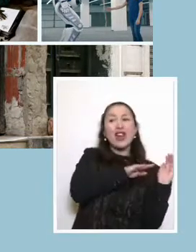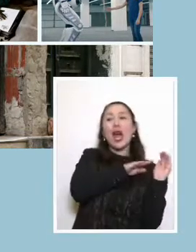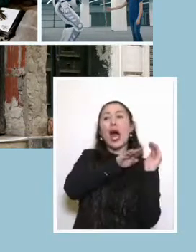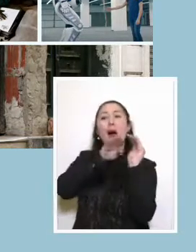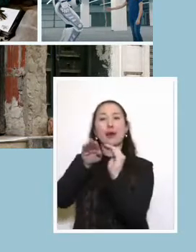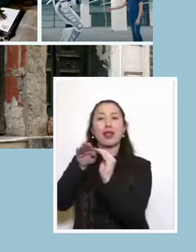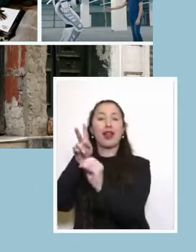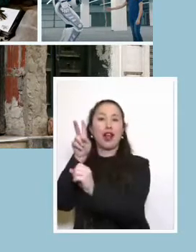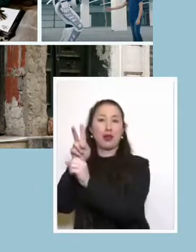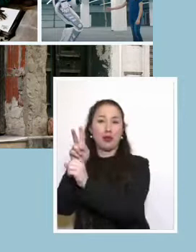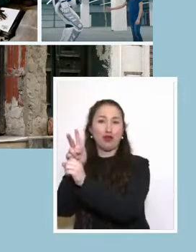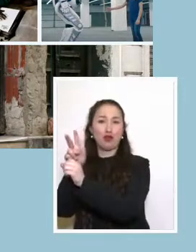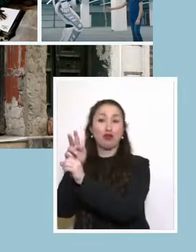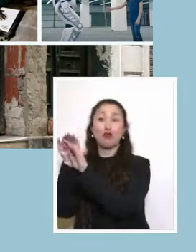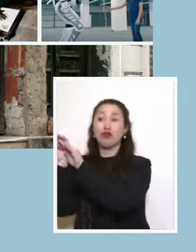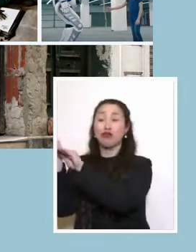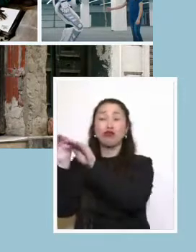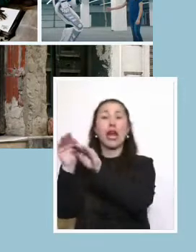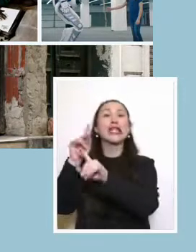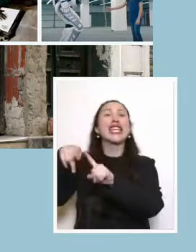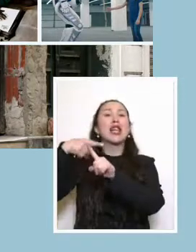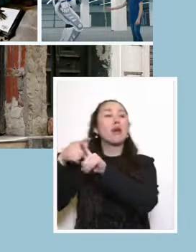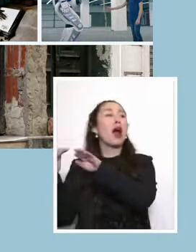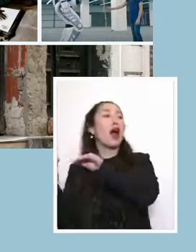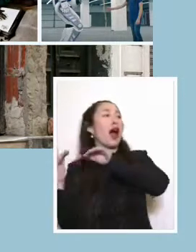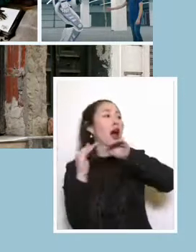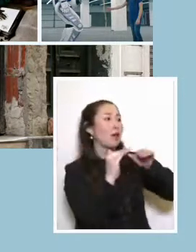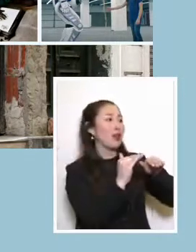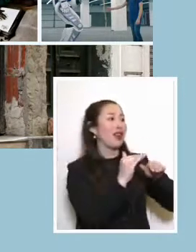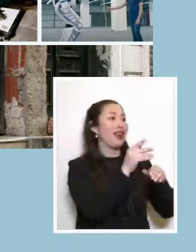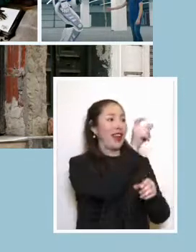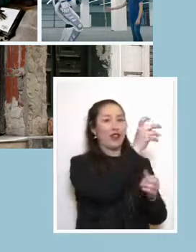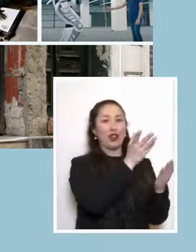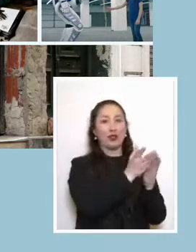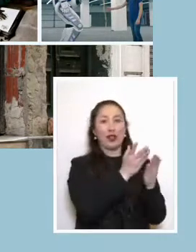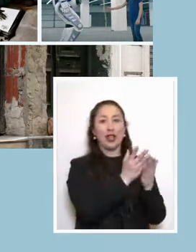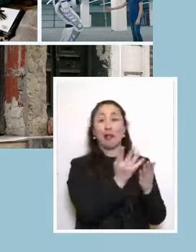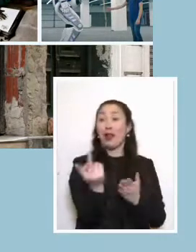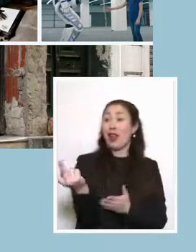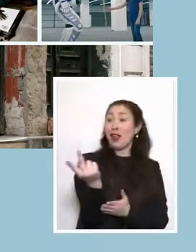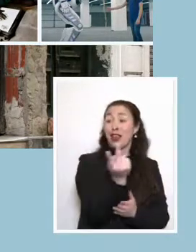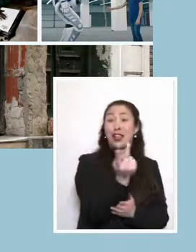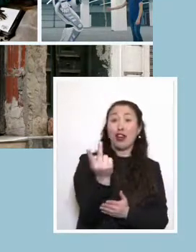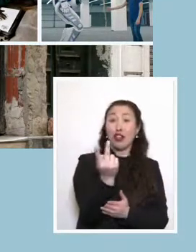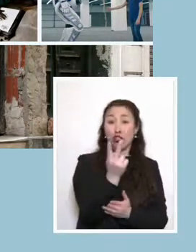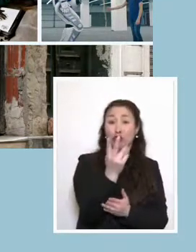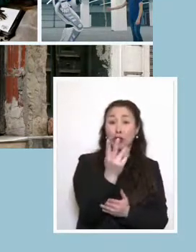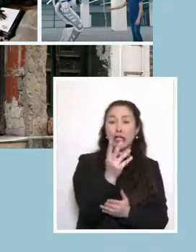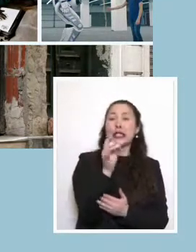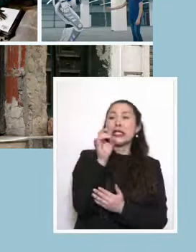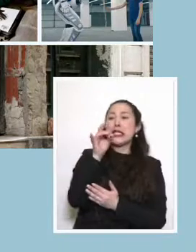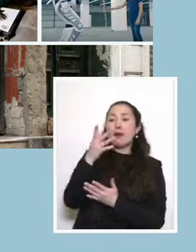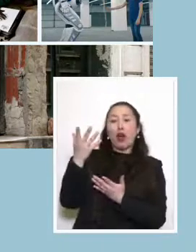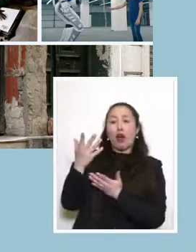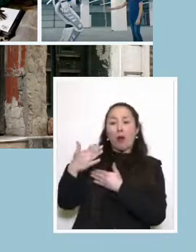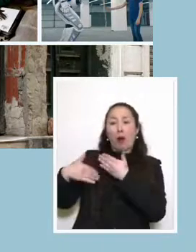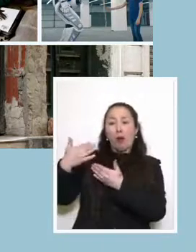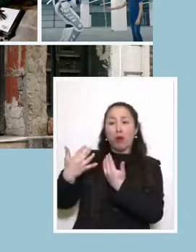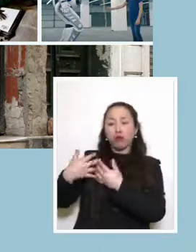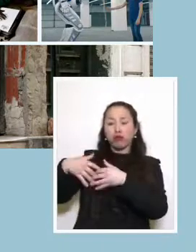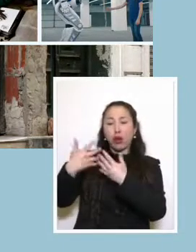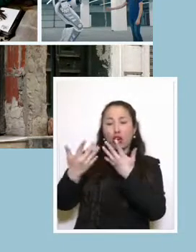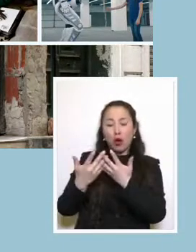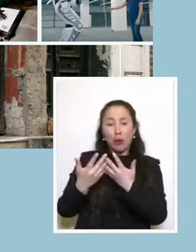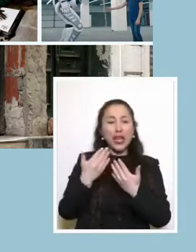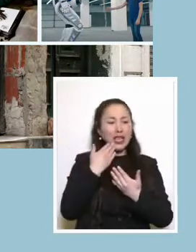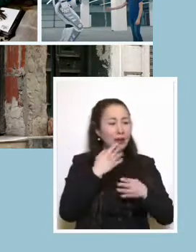las estudiantes para que tengan una comprensión crítica del funcionamiento y las implicaciones de